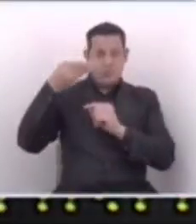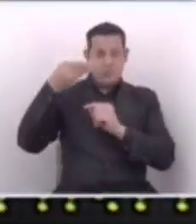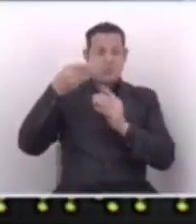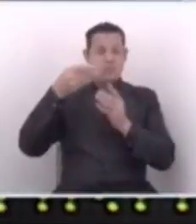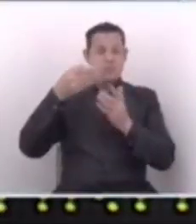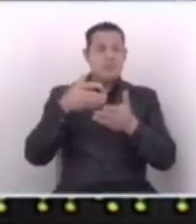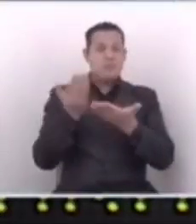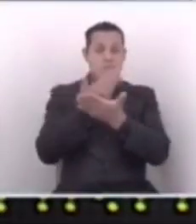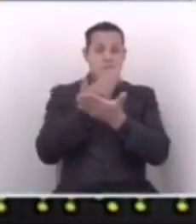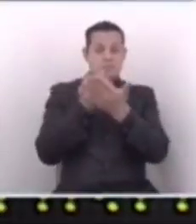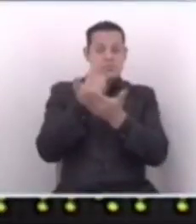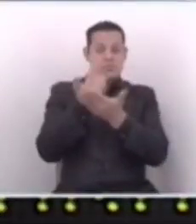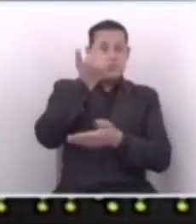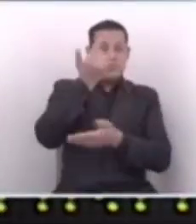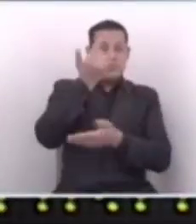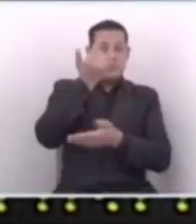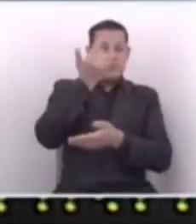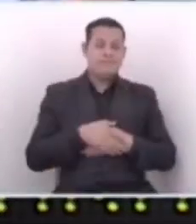Y este,